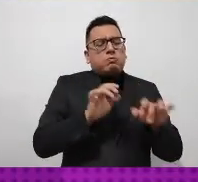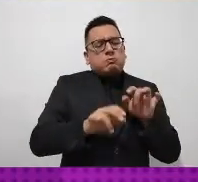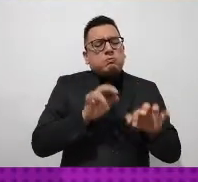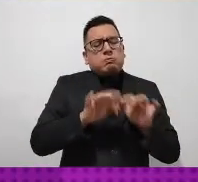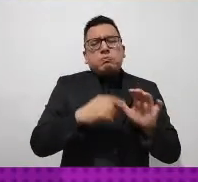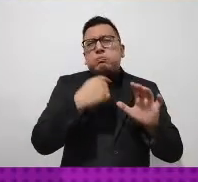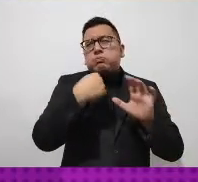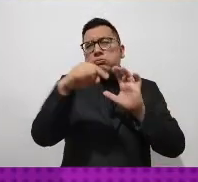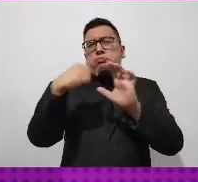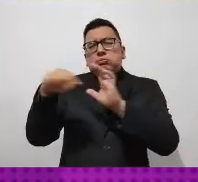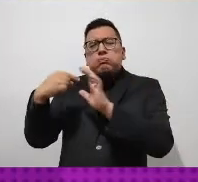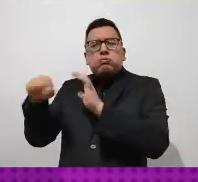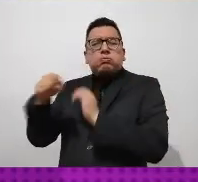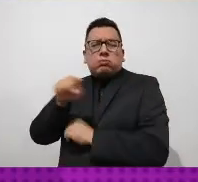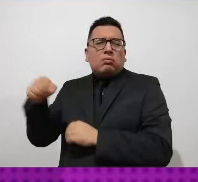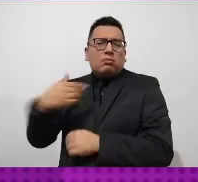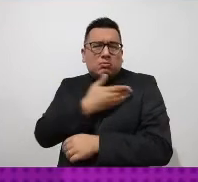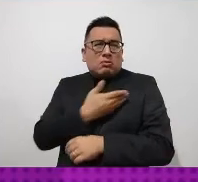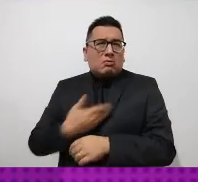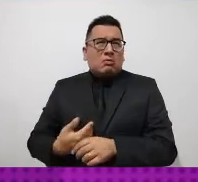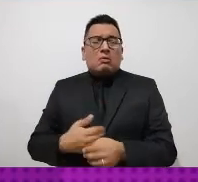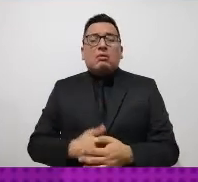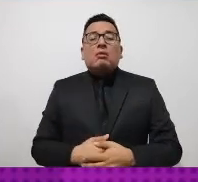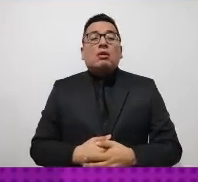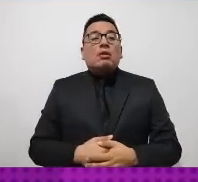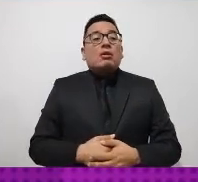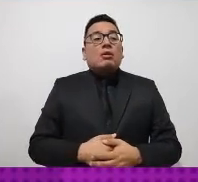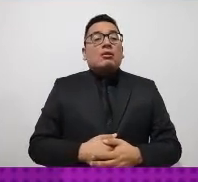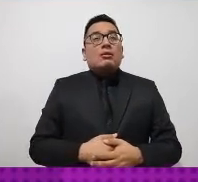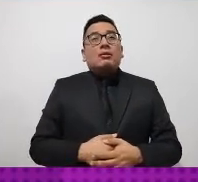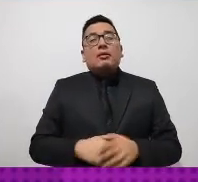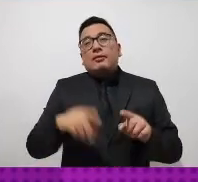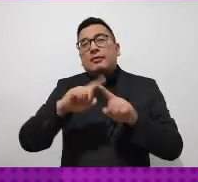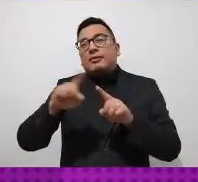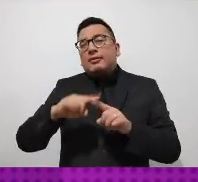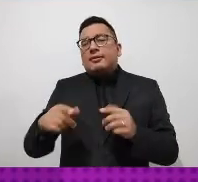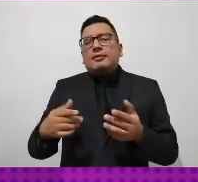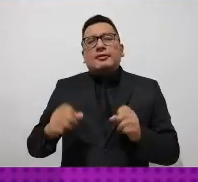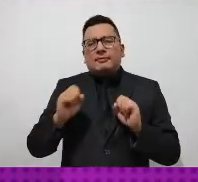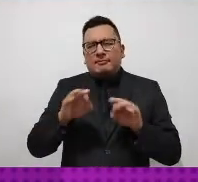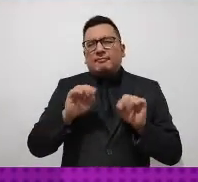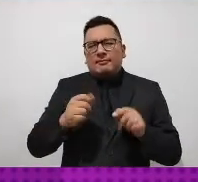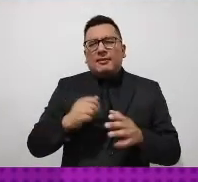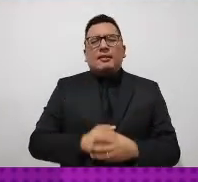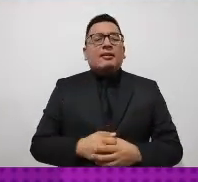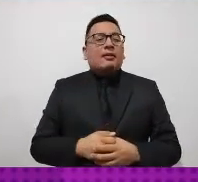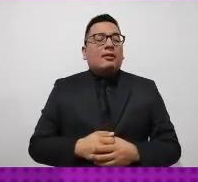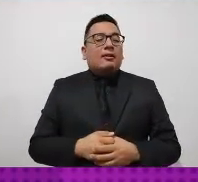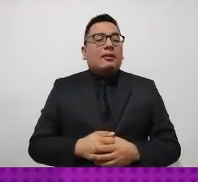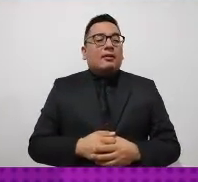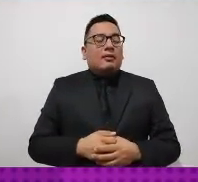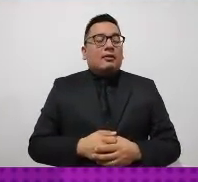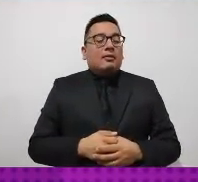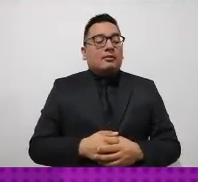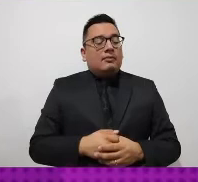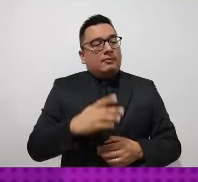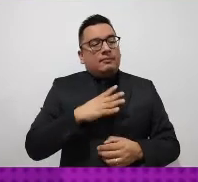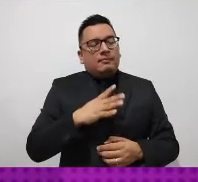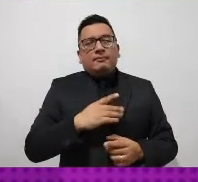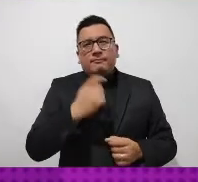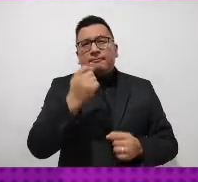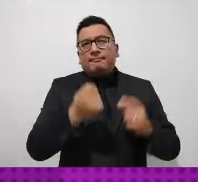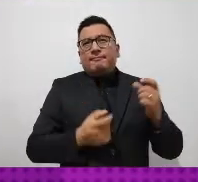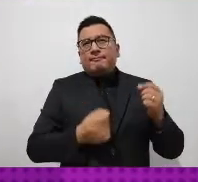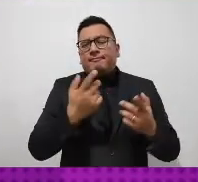electrónicos a las presidencias municipales, a los ayuntamientos, e incluso había algunas cuentas genéricas que eran